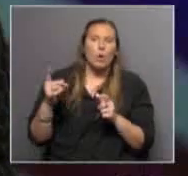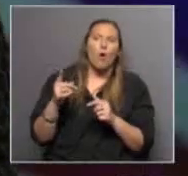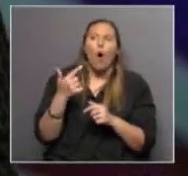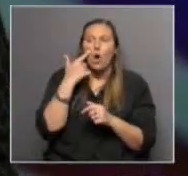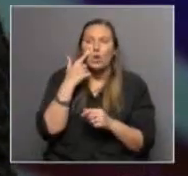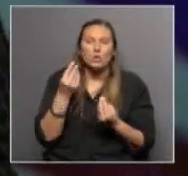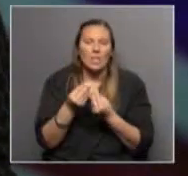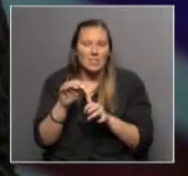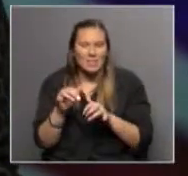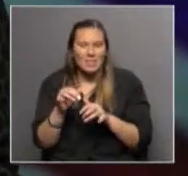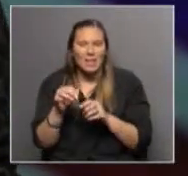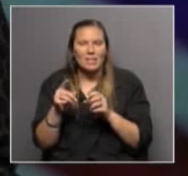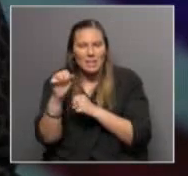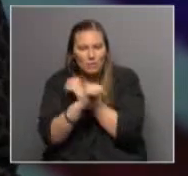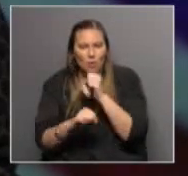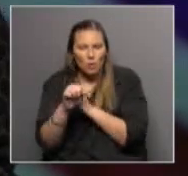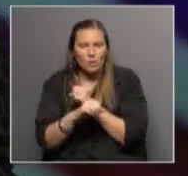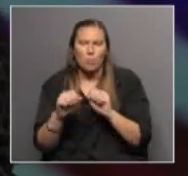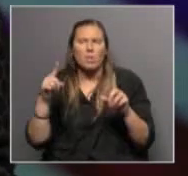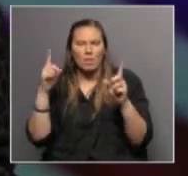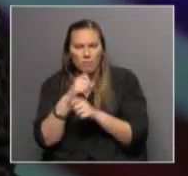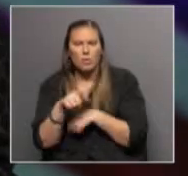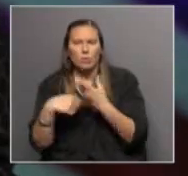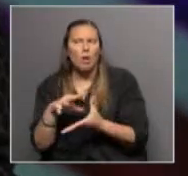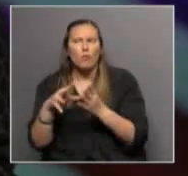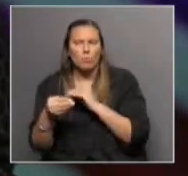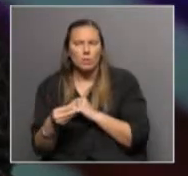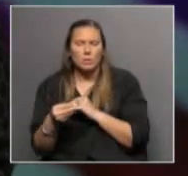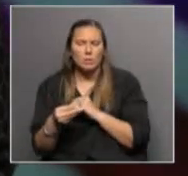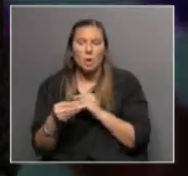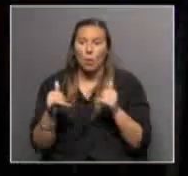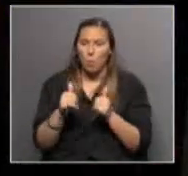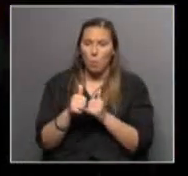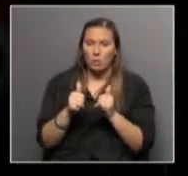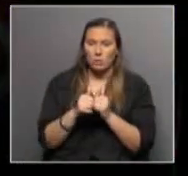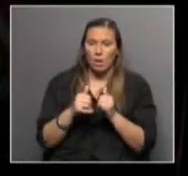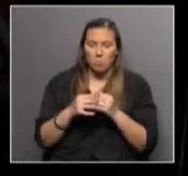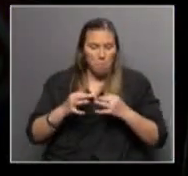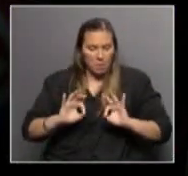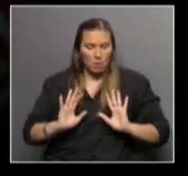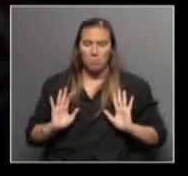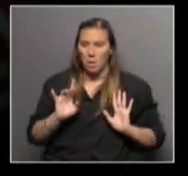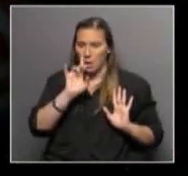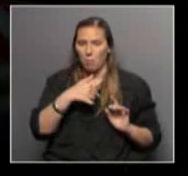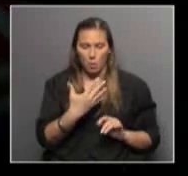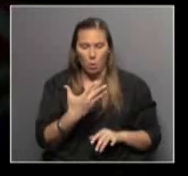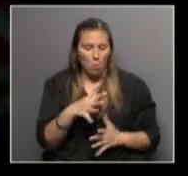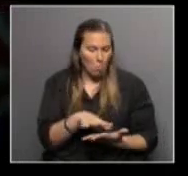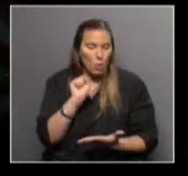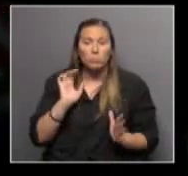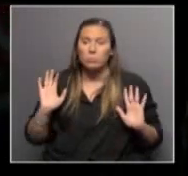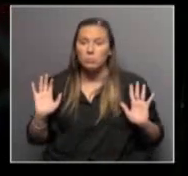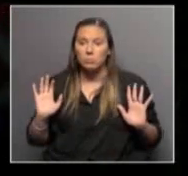digitales que le puede costar usar de repente otras redes sociales u otras plataformas con whatsapp tsja como como rápidamente lo entendió rápidamente